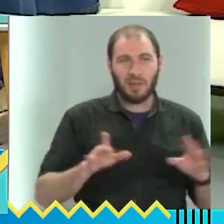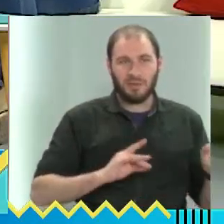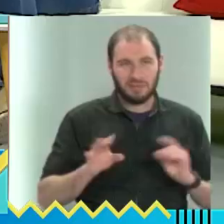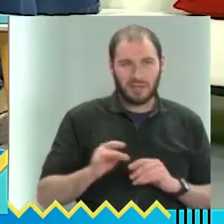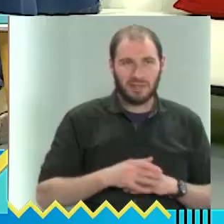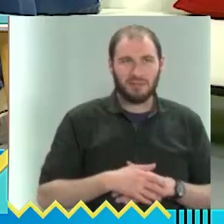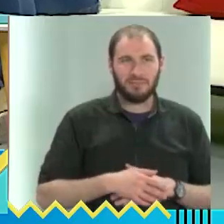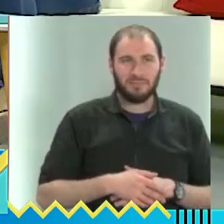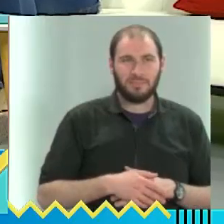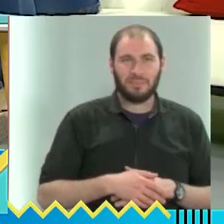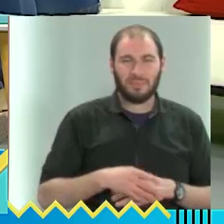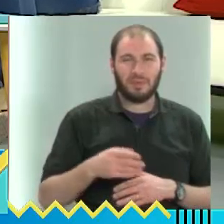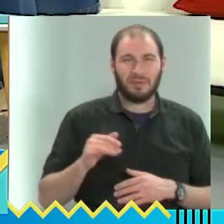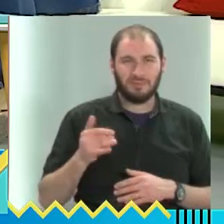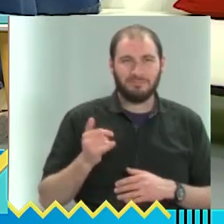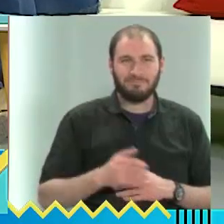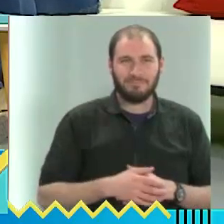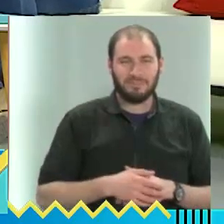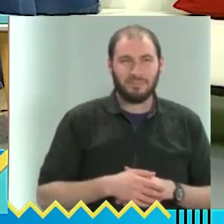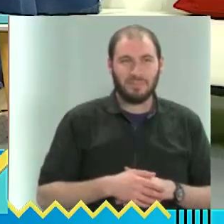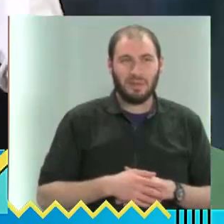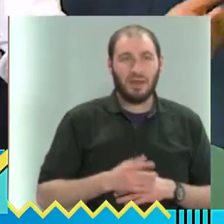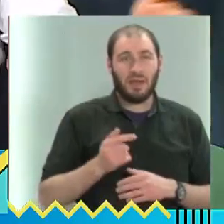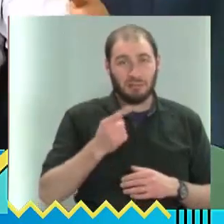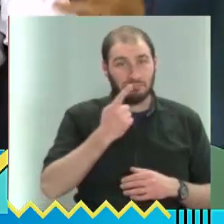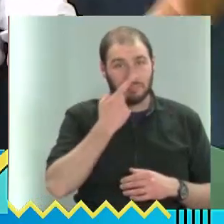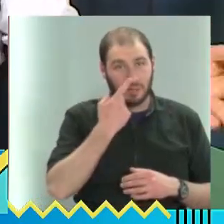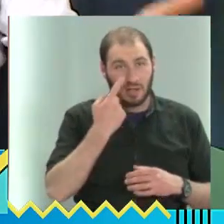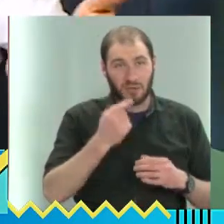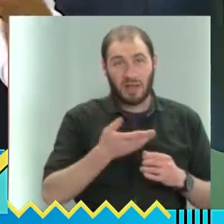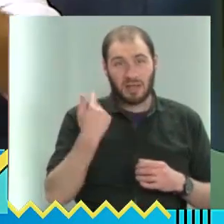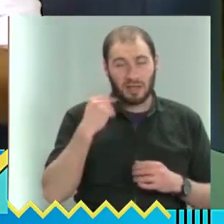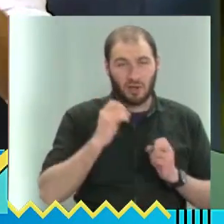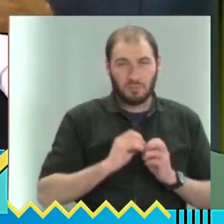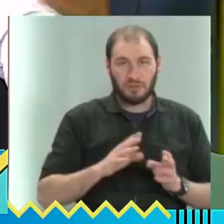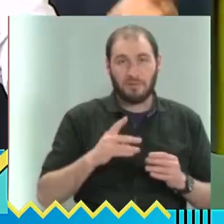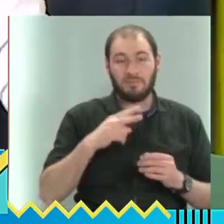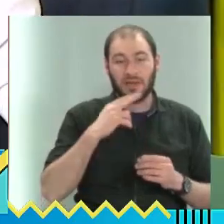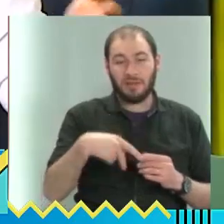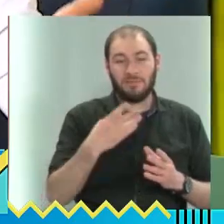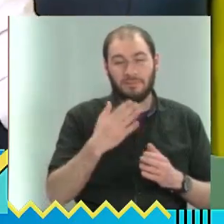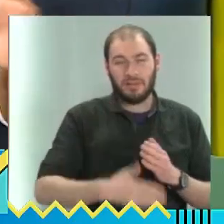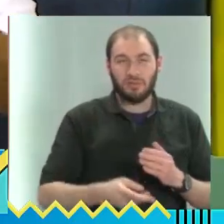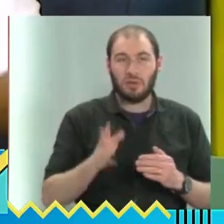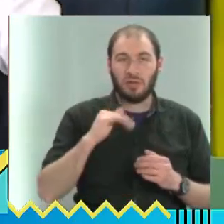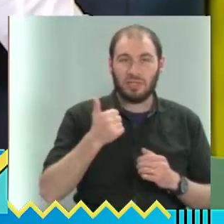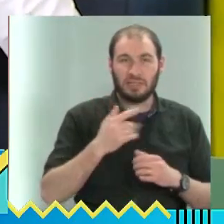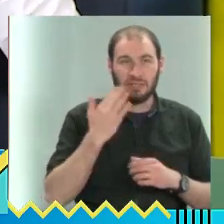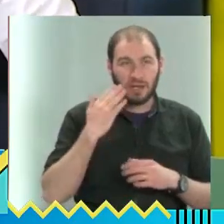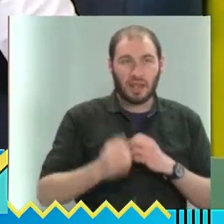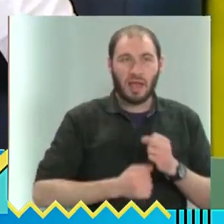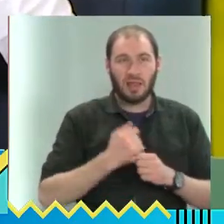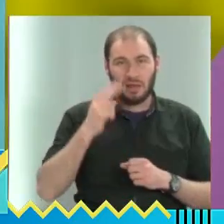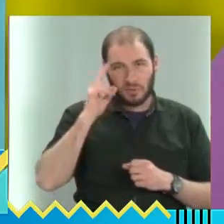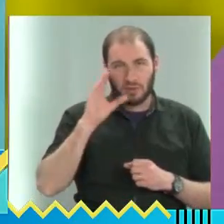para ir a la Ahí fiesta. sí. Sí. Bueno, Así que, pero interesante, empieza, como te dije ayer, termina el viernes, todos los días de las 6 de la tarde a las